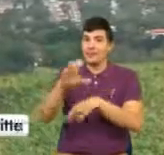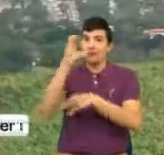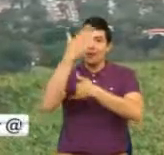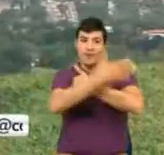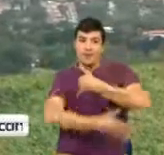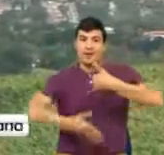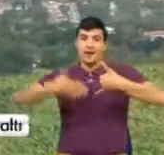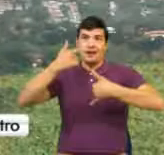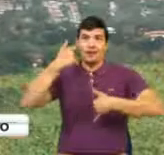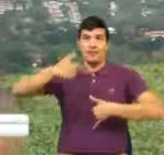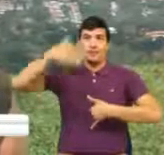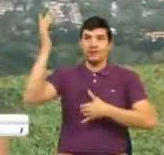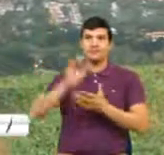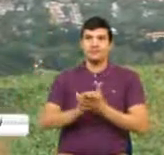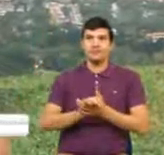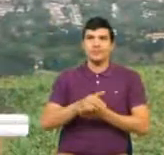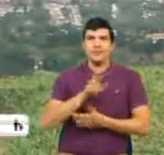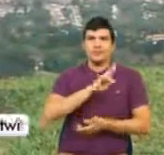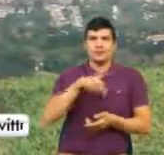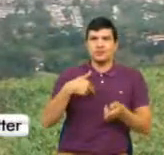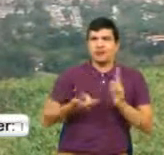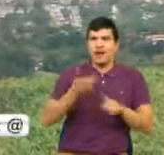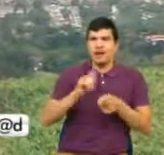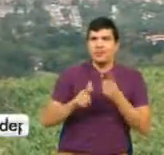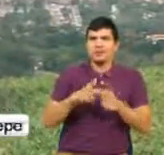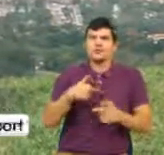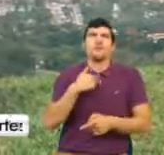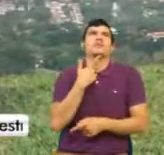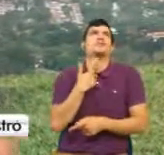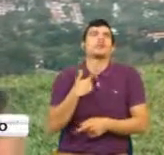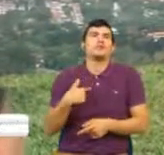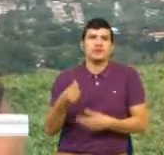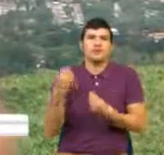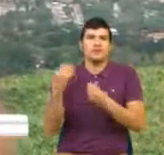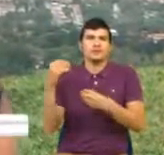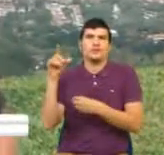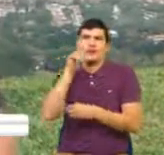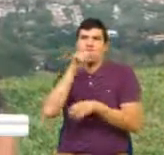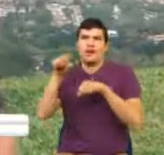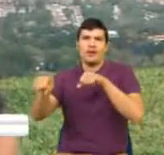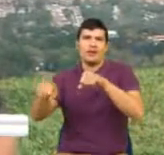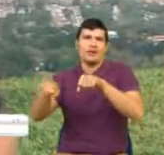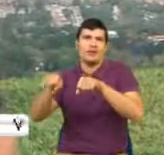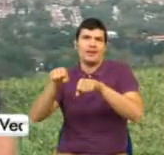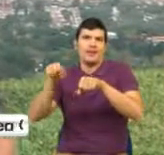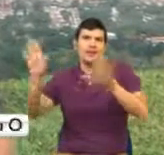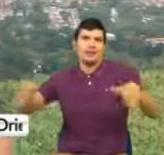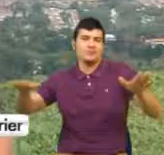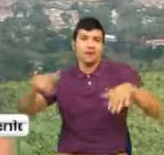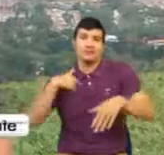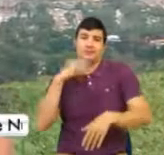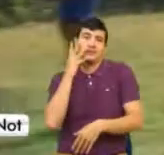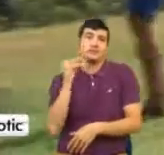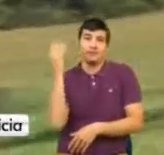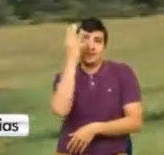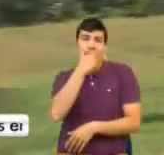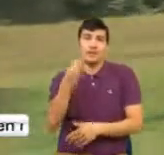Colombia. Ah, me gusta mucho, me encanta volando con los pájaros y todo, es una experiencia muy